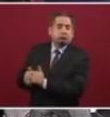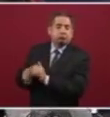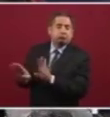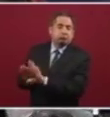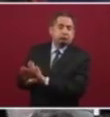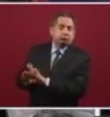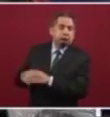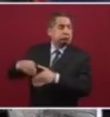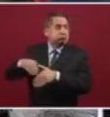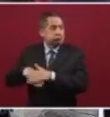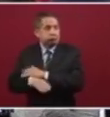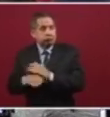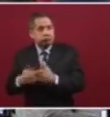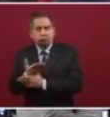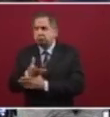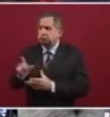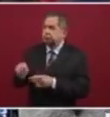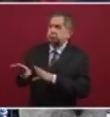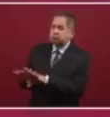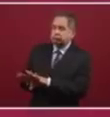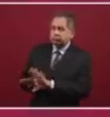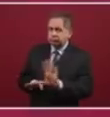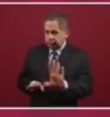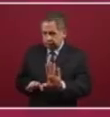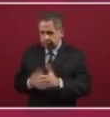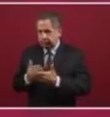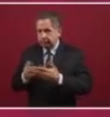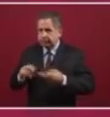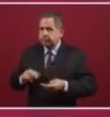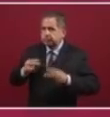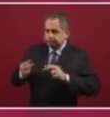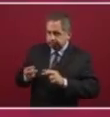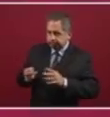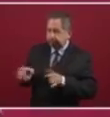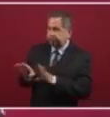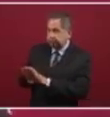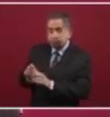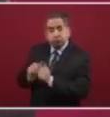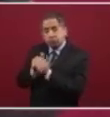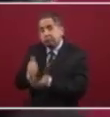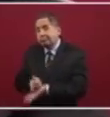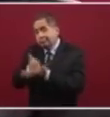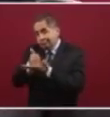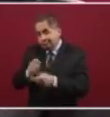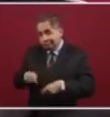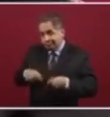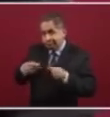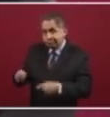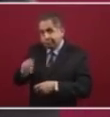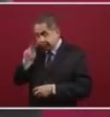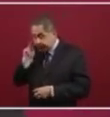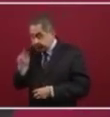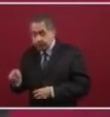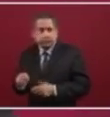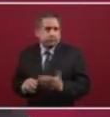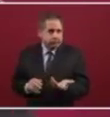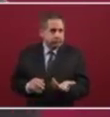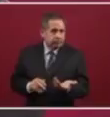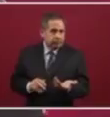impedir el acceso. Ahora ya empieza a